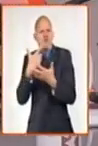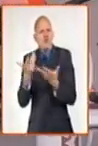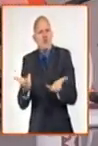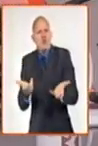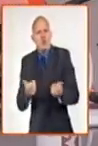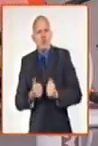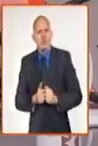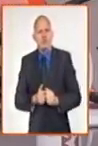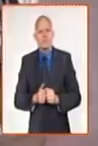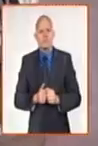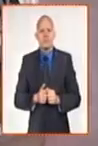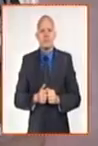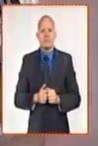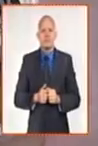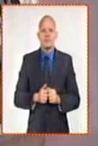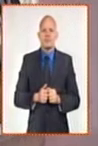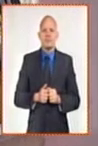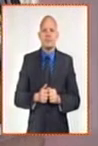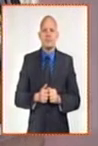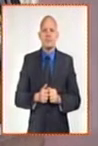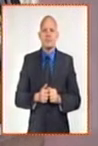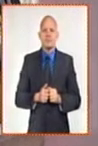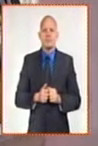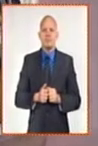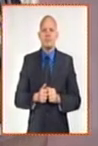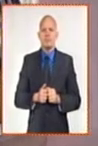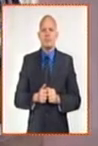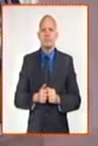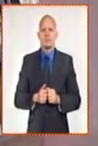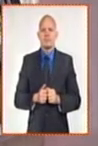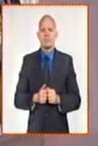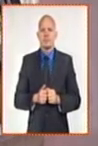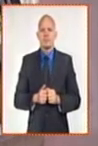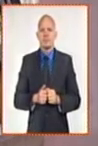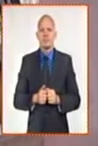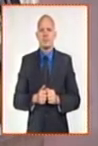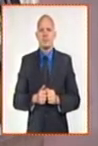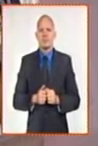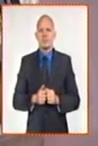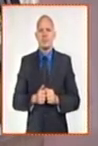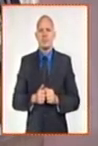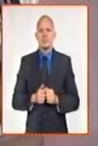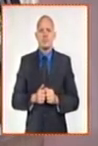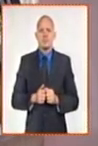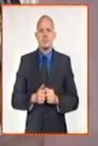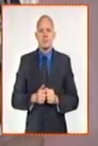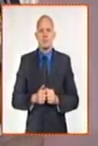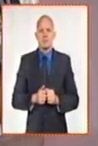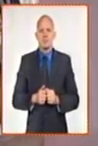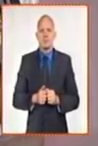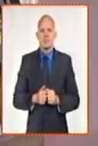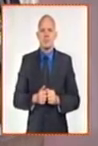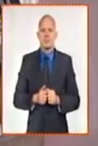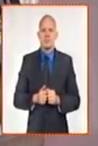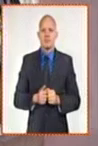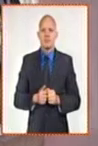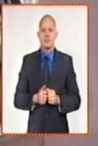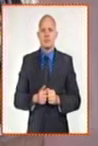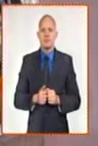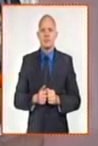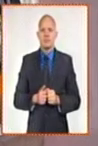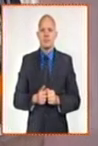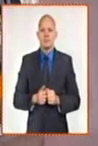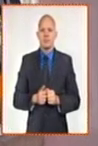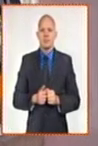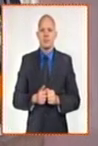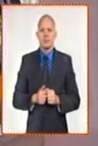Cuba para trabajar con los linieros de estos territorios? Bueno, tras el paso del huracán Ian, básicamente por la